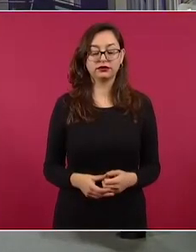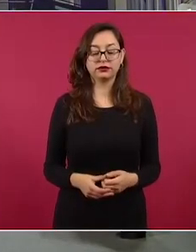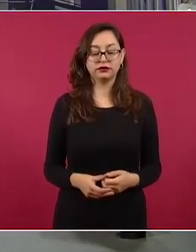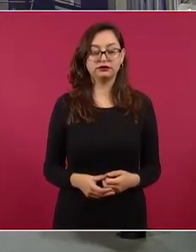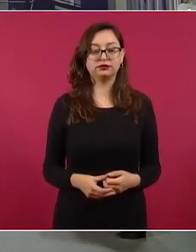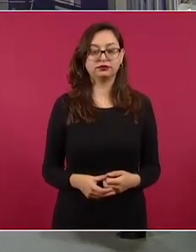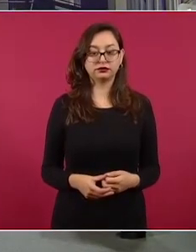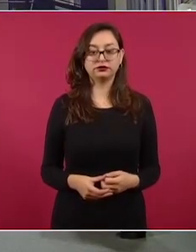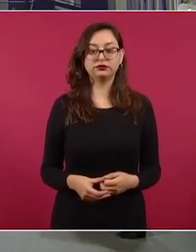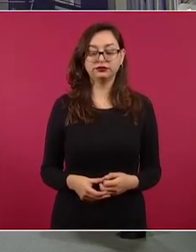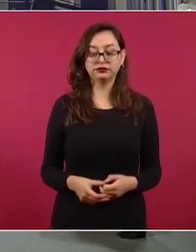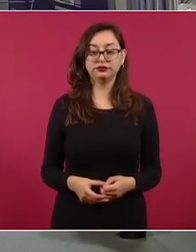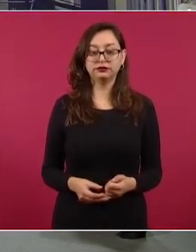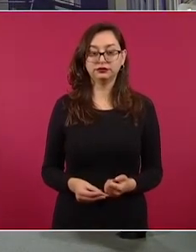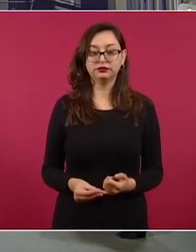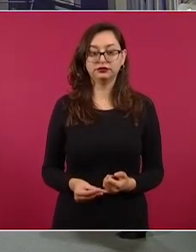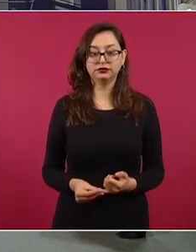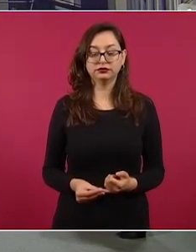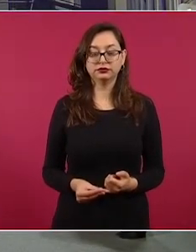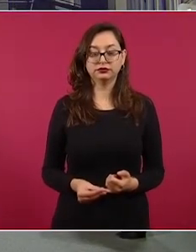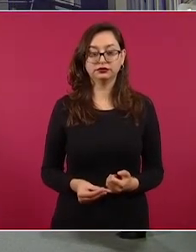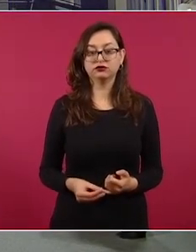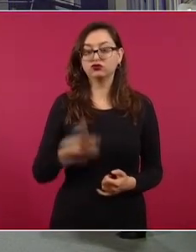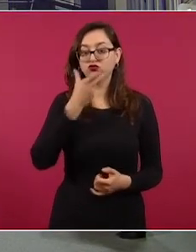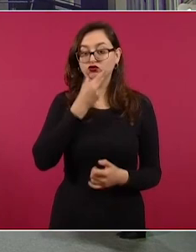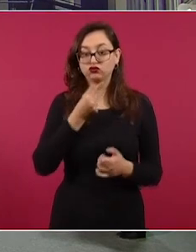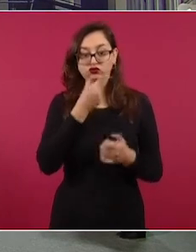sí, el diseñador.